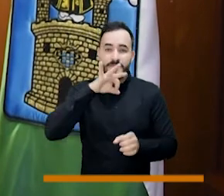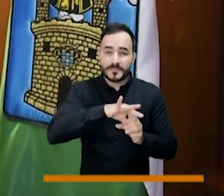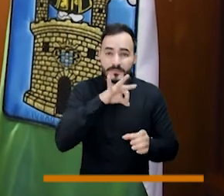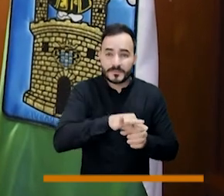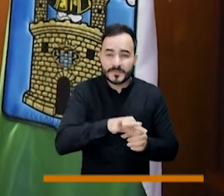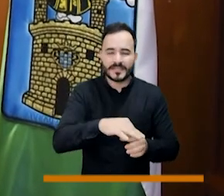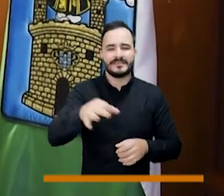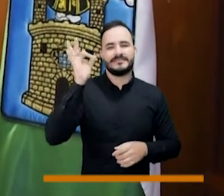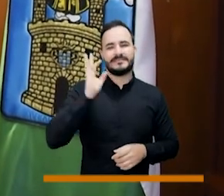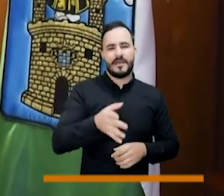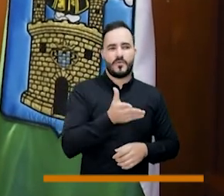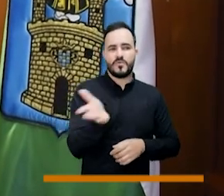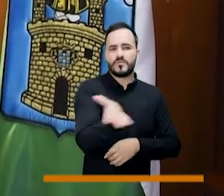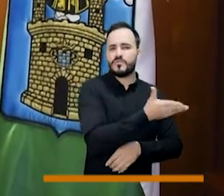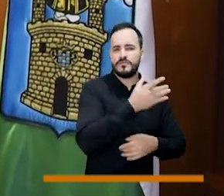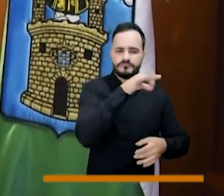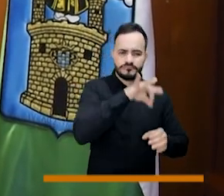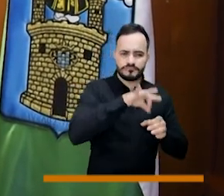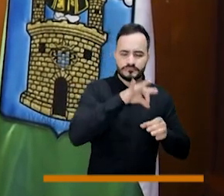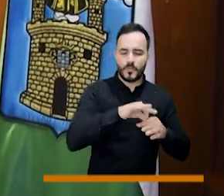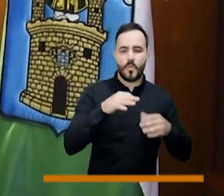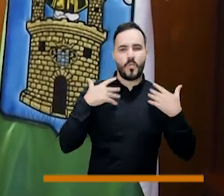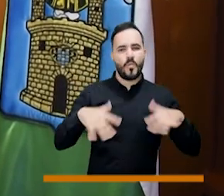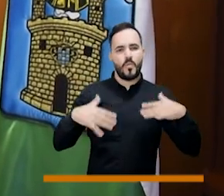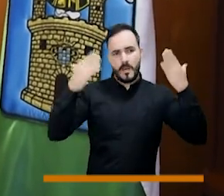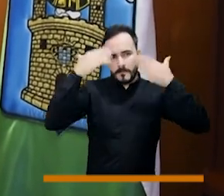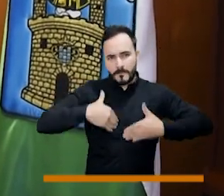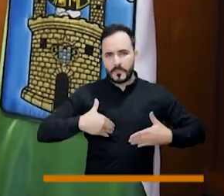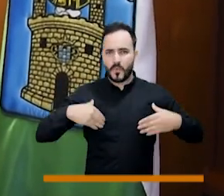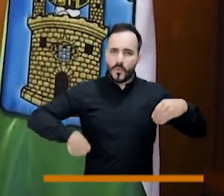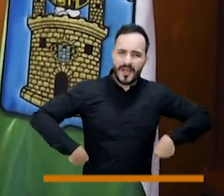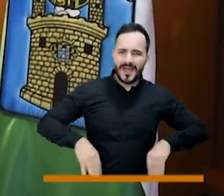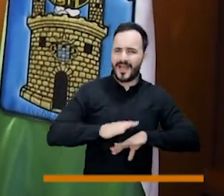hacemos que las elecciones sean